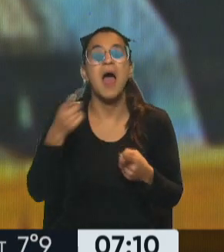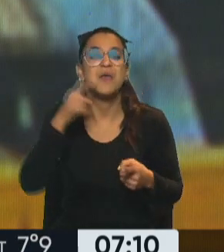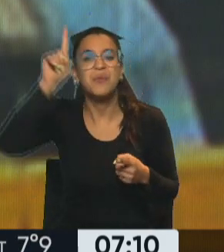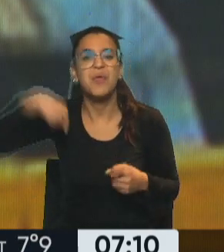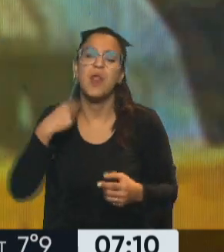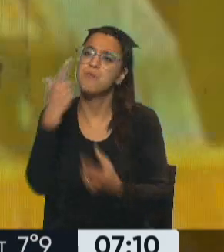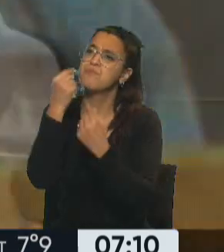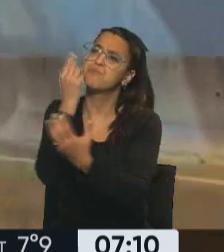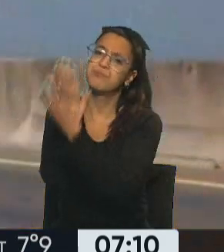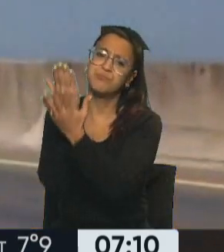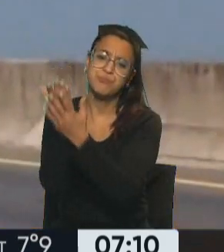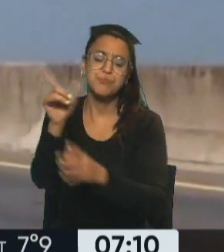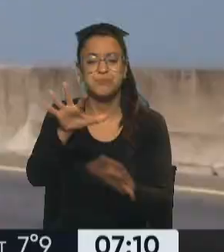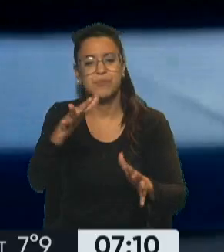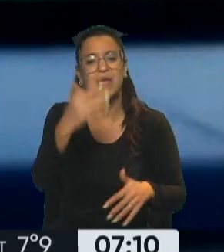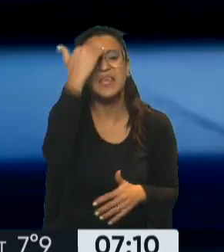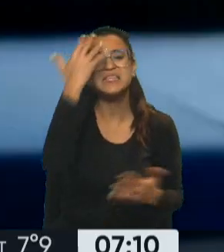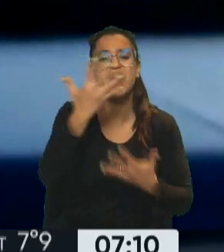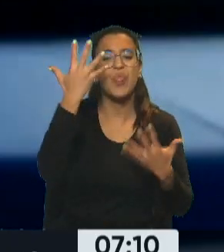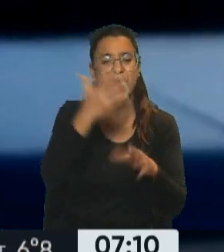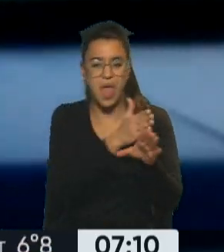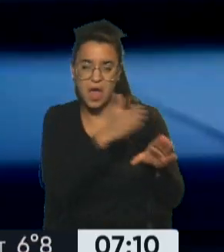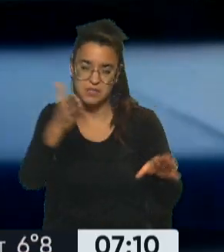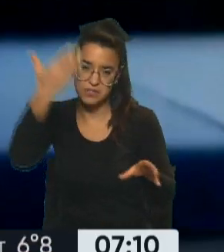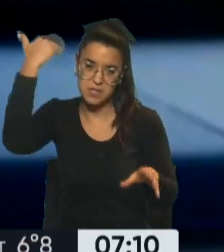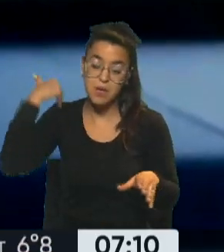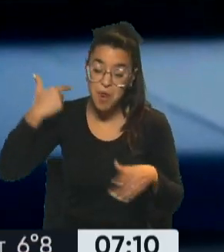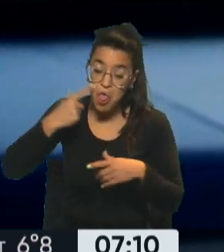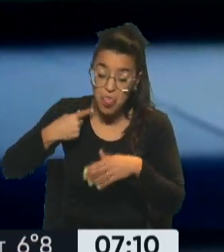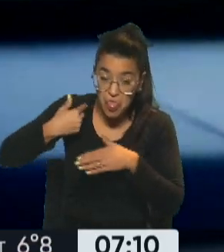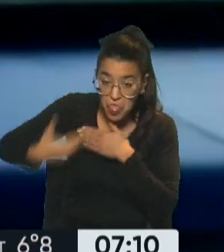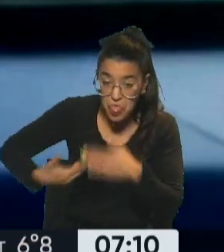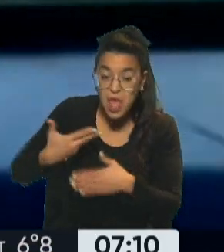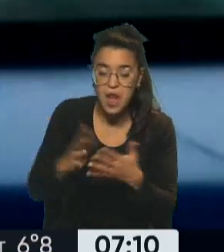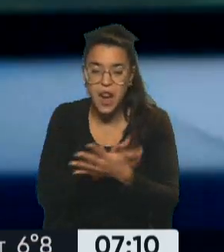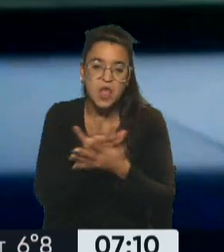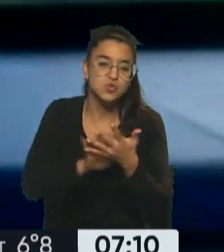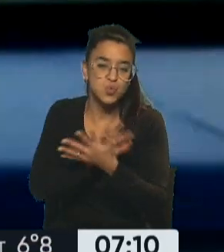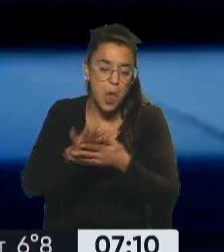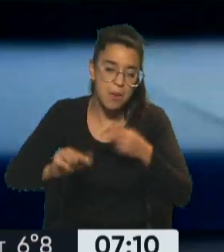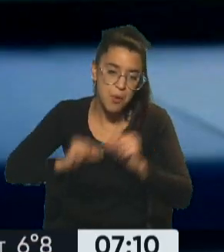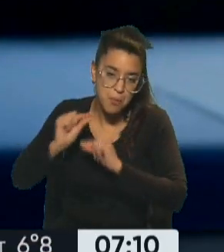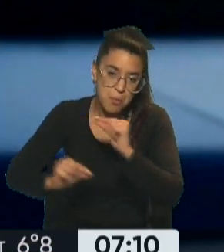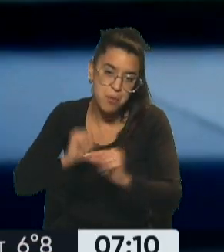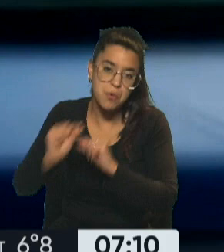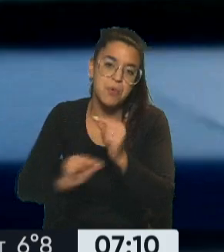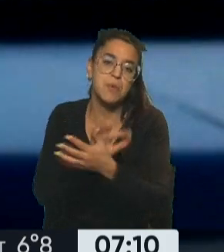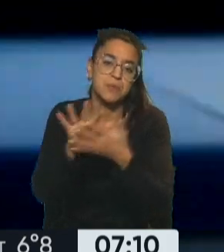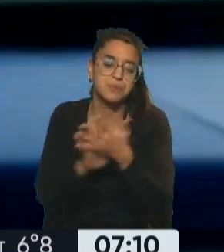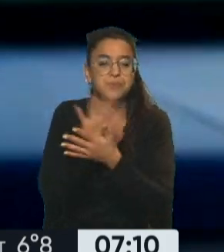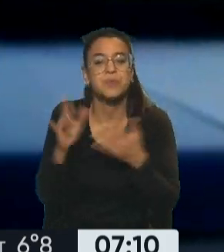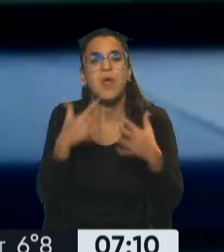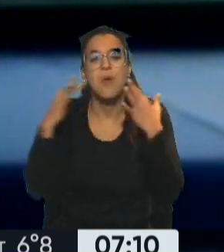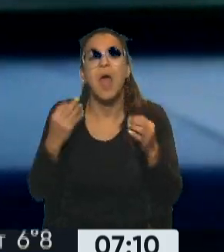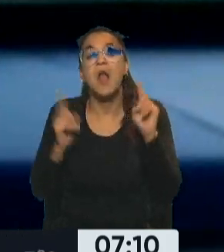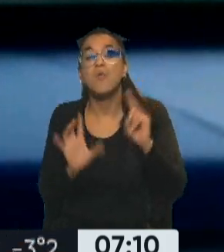pedido de protesta hará más de 15 días. Lo cierto es que con los días se fue resolviendo de a poco la falta de gasoil. Es cierto que en